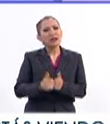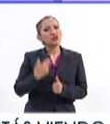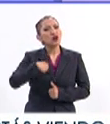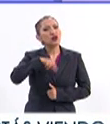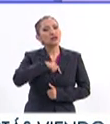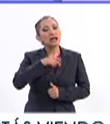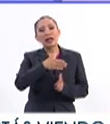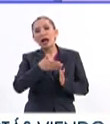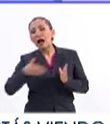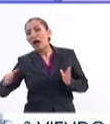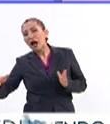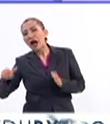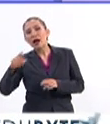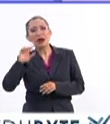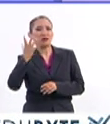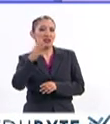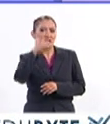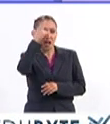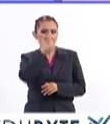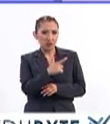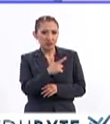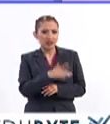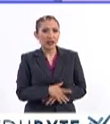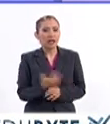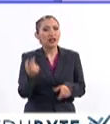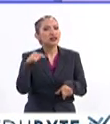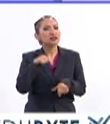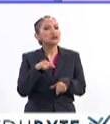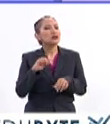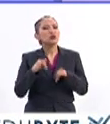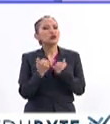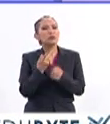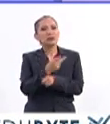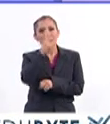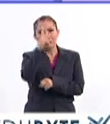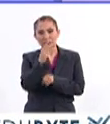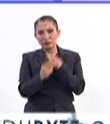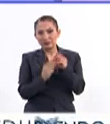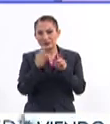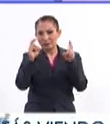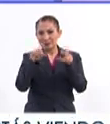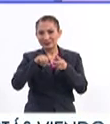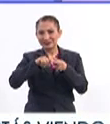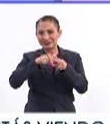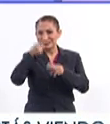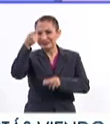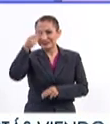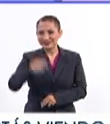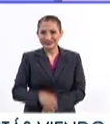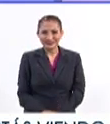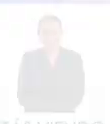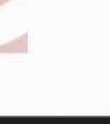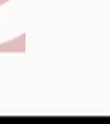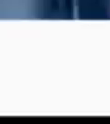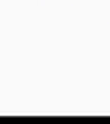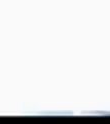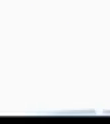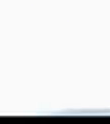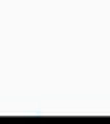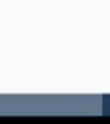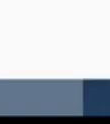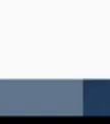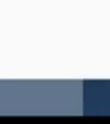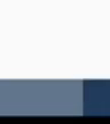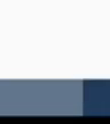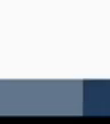con nosotros de aquí hasta las 22 horas tiempo del centro. Vamos a tomarle juntos el pulso a México y al mundo en estos temas. Aquí comenzamos.